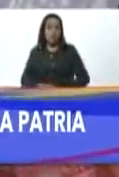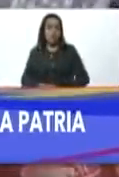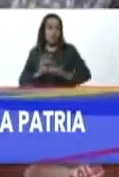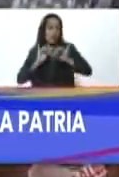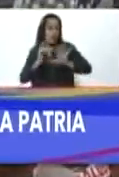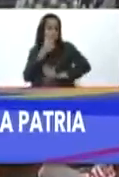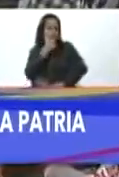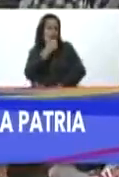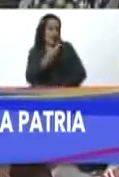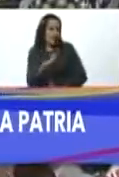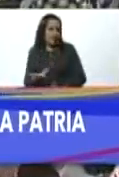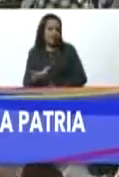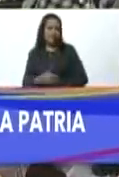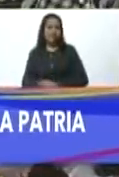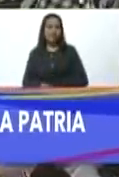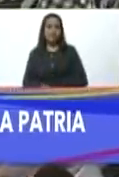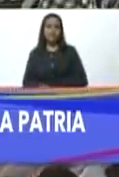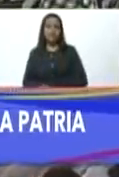sencillo.